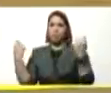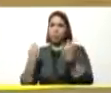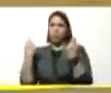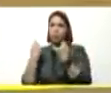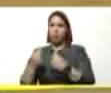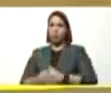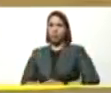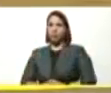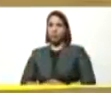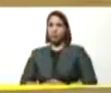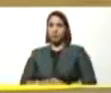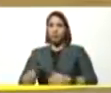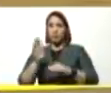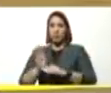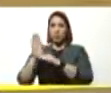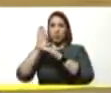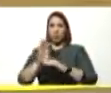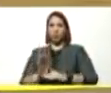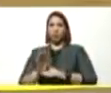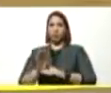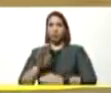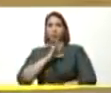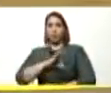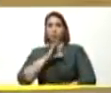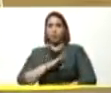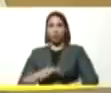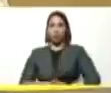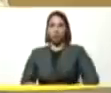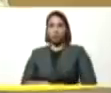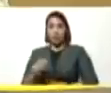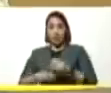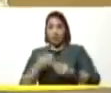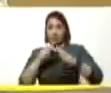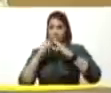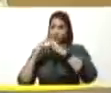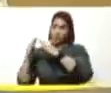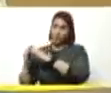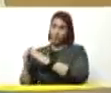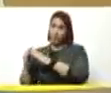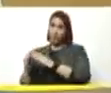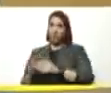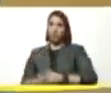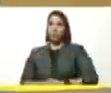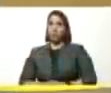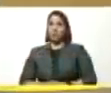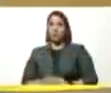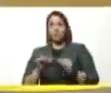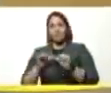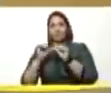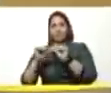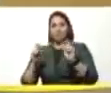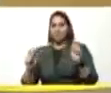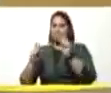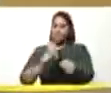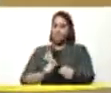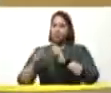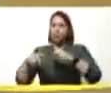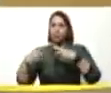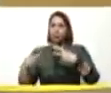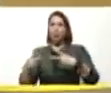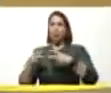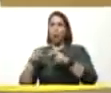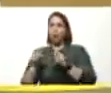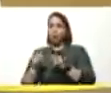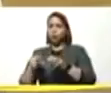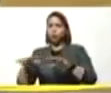la protección social que hace que los urbanismos de la Gran Misión Vivienda Venezuela como este se sigan convirtiendo en nodos de